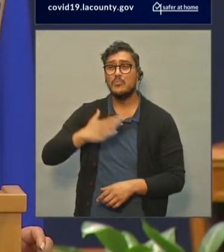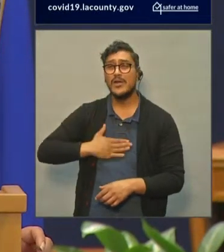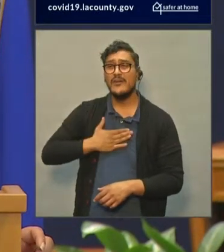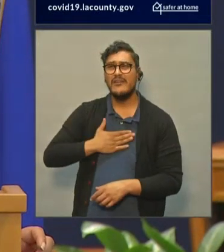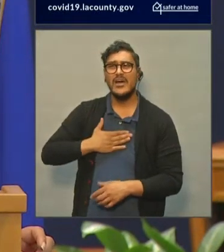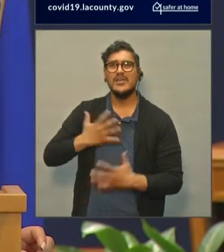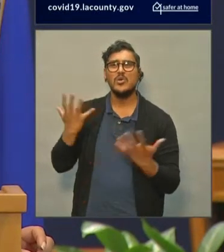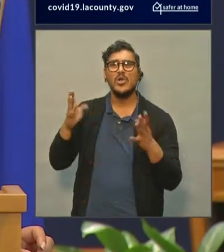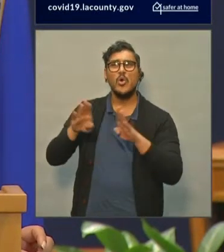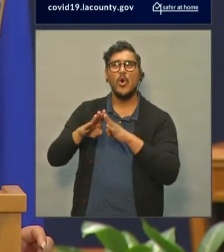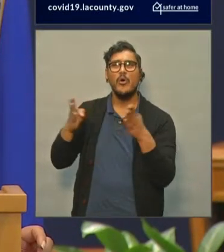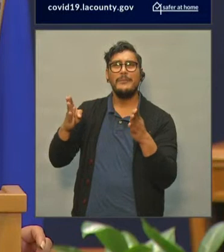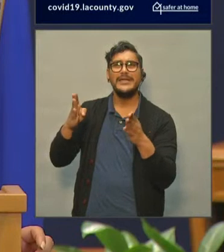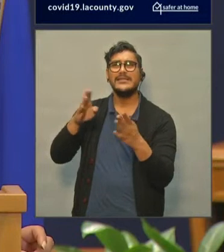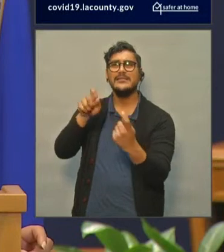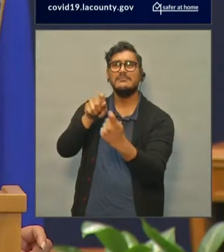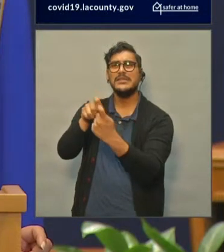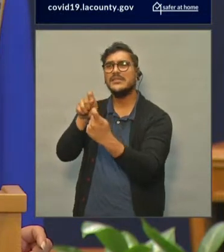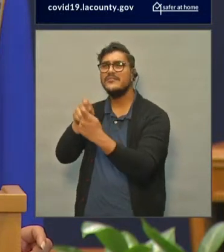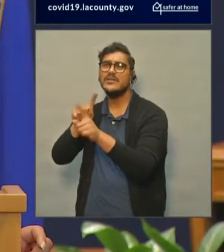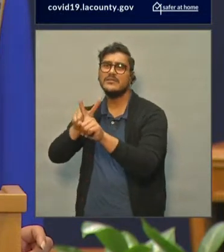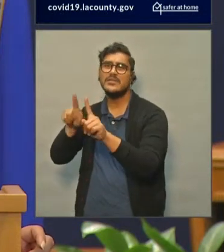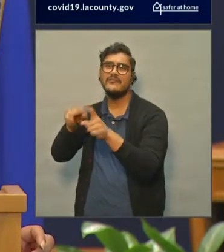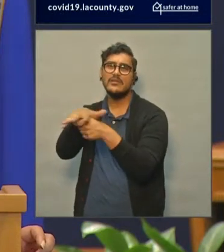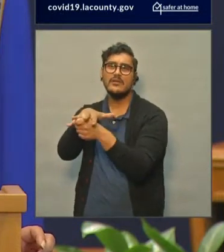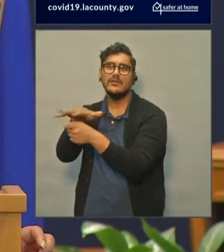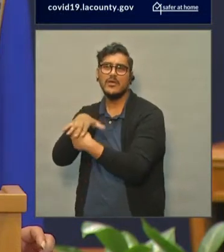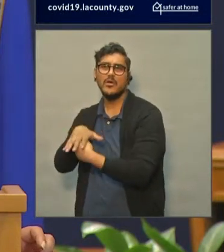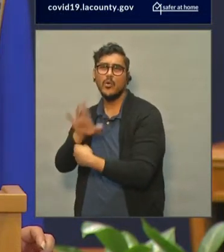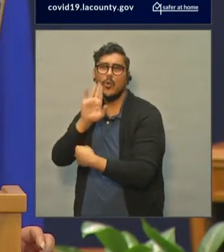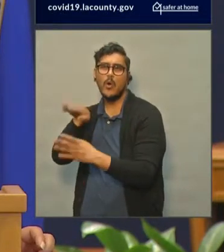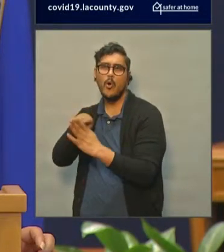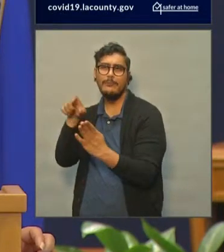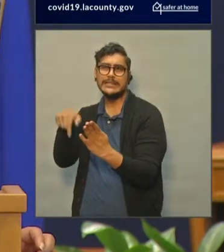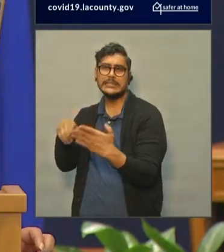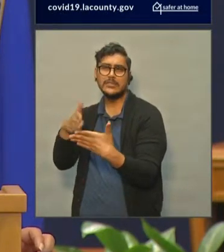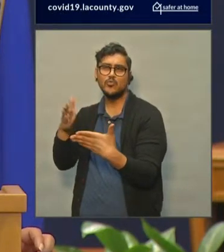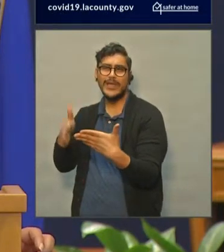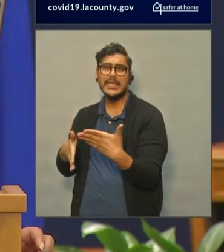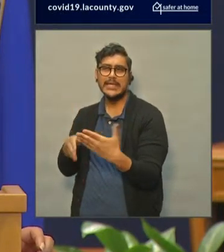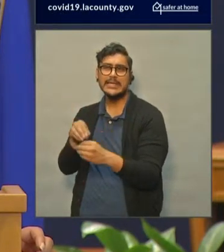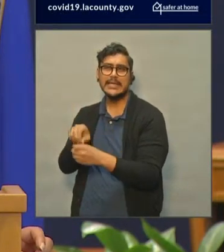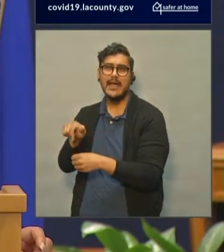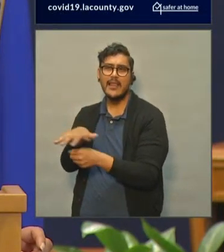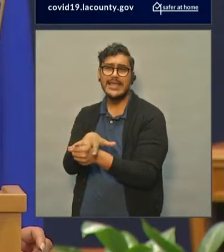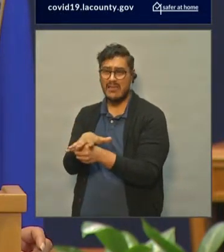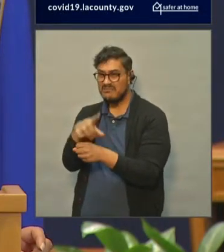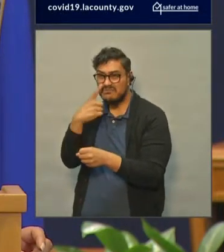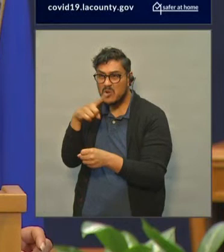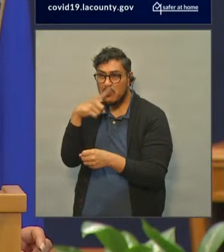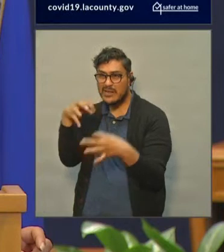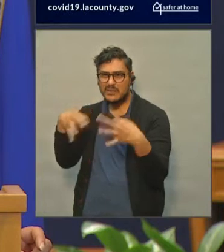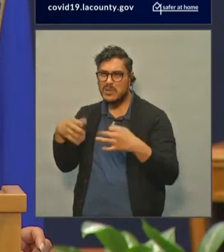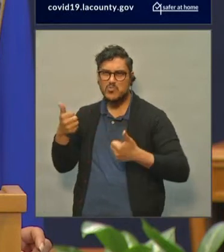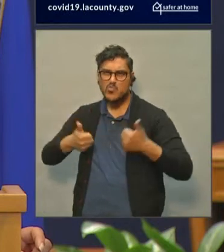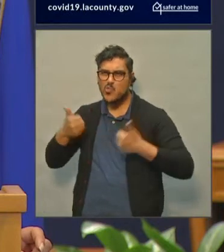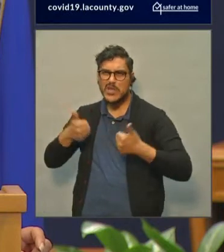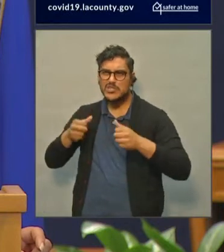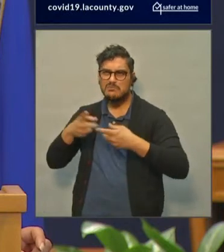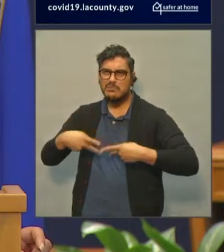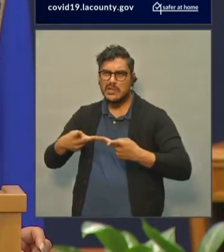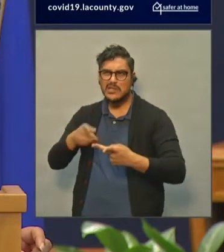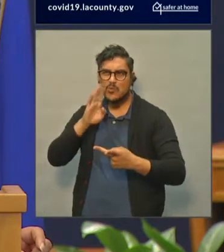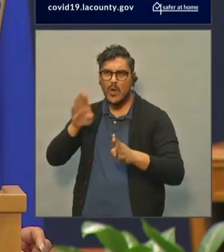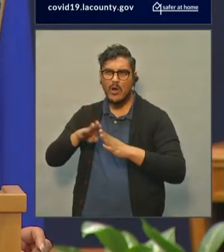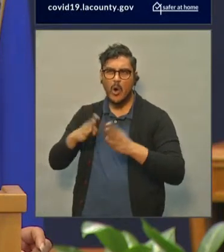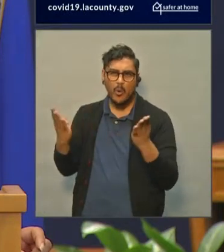la reapertura de ciertos lugares que van a abrir este fin de semana en el condado de Los Ángeles. Si nos puedes mencionar cuáles son estos lugares